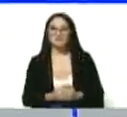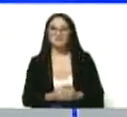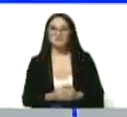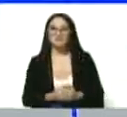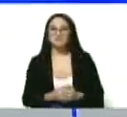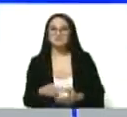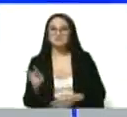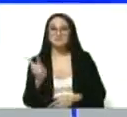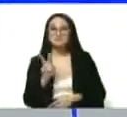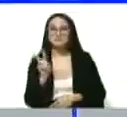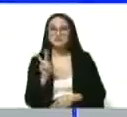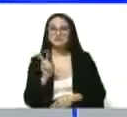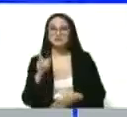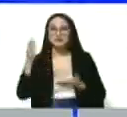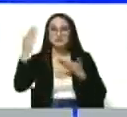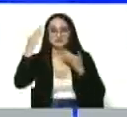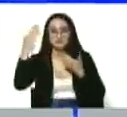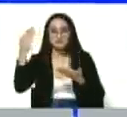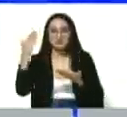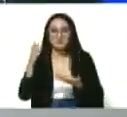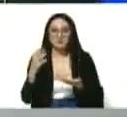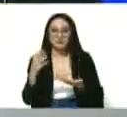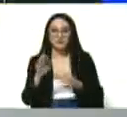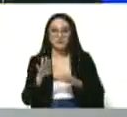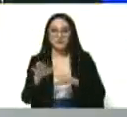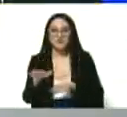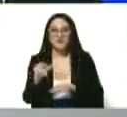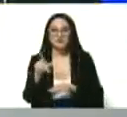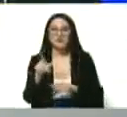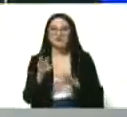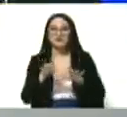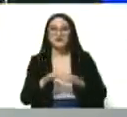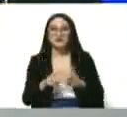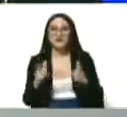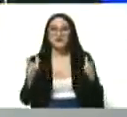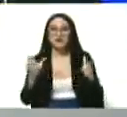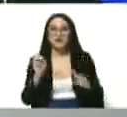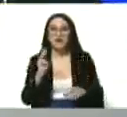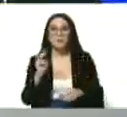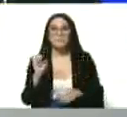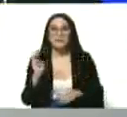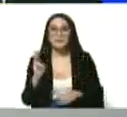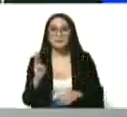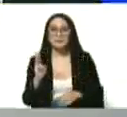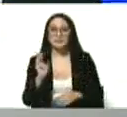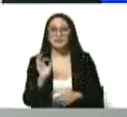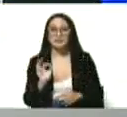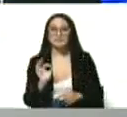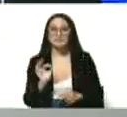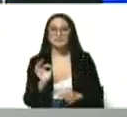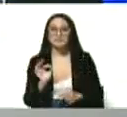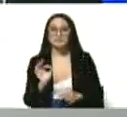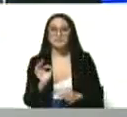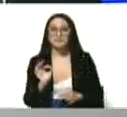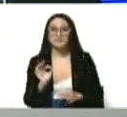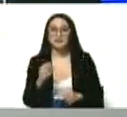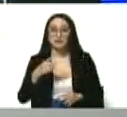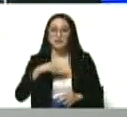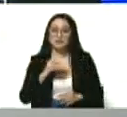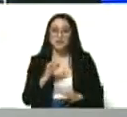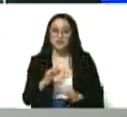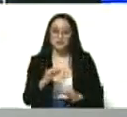desde Venezuela saludamos y apoyamos su designación al frente de la Secretaría General de la OPEP y seguro estamos